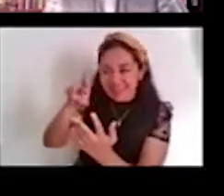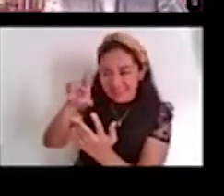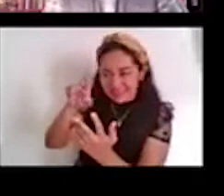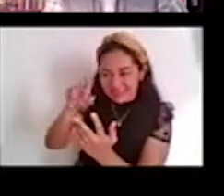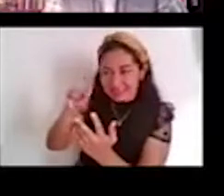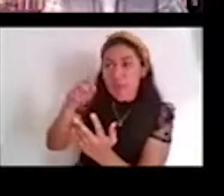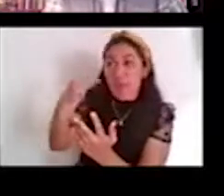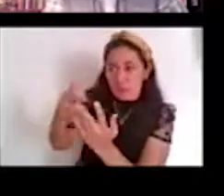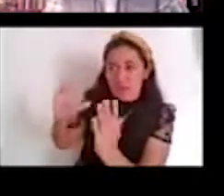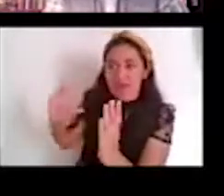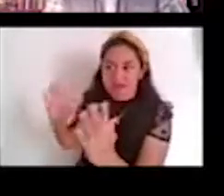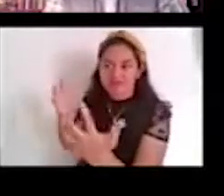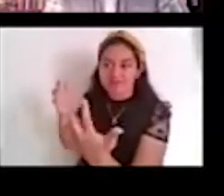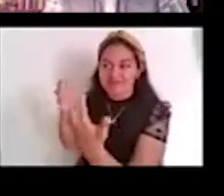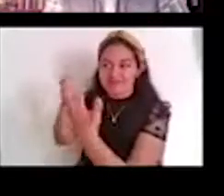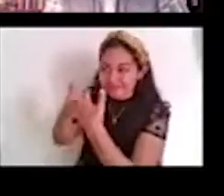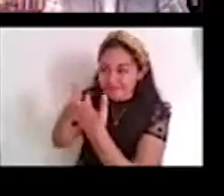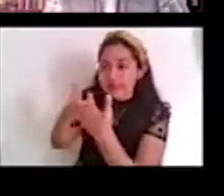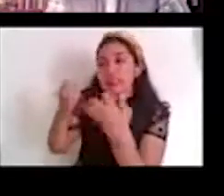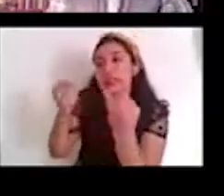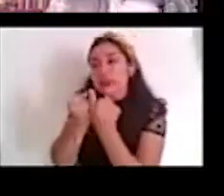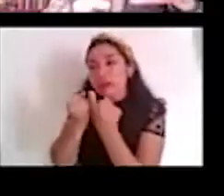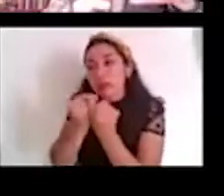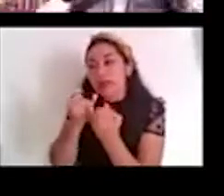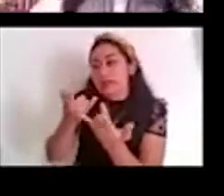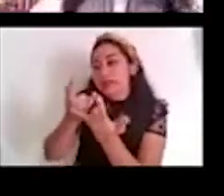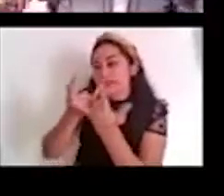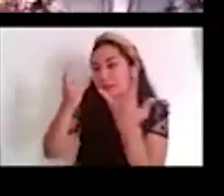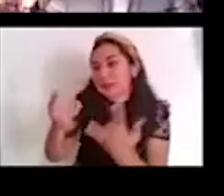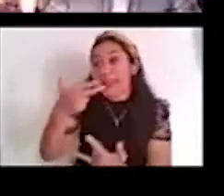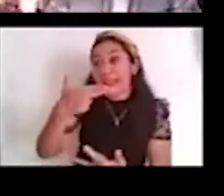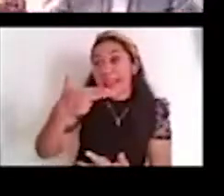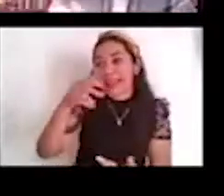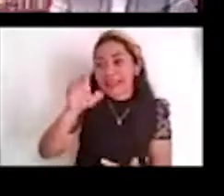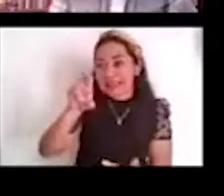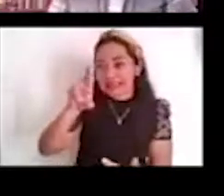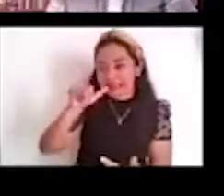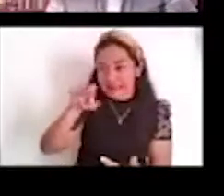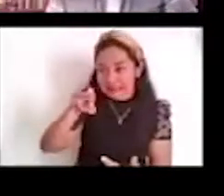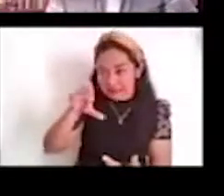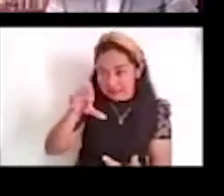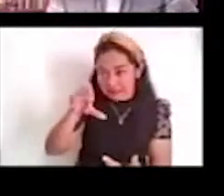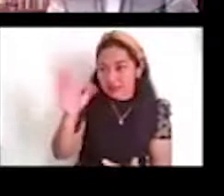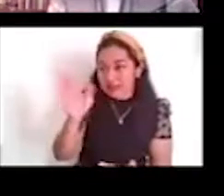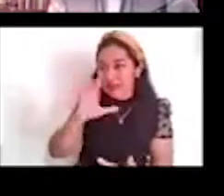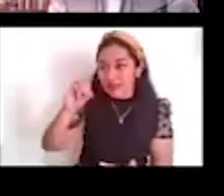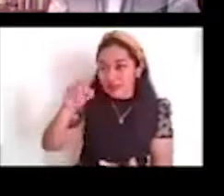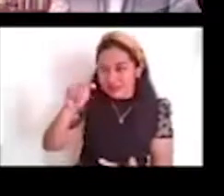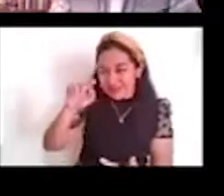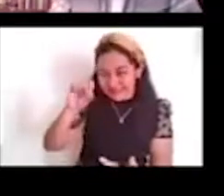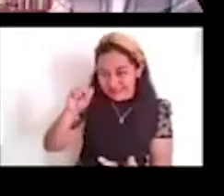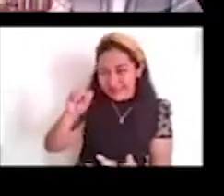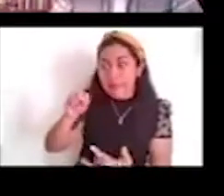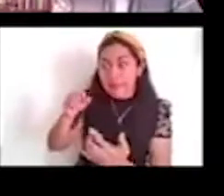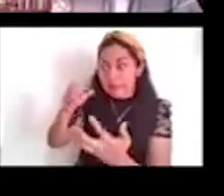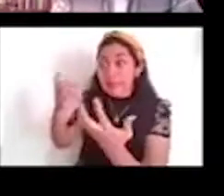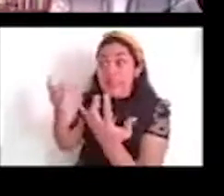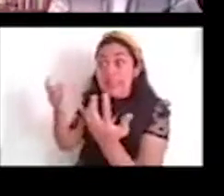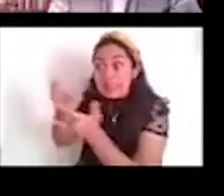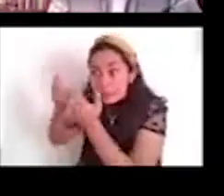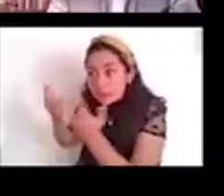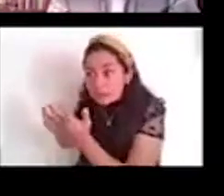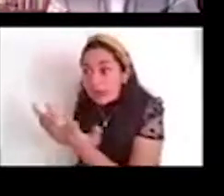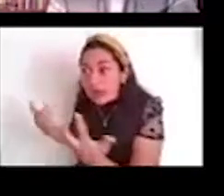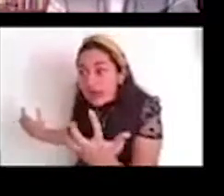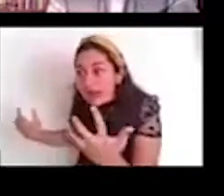el propio Hernán Cortés, se complementa este universo de hechos en donde se combinan mucha ficción